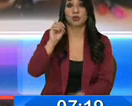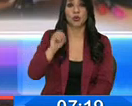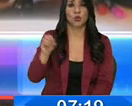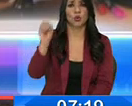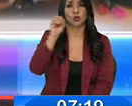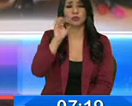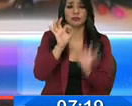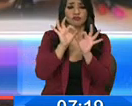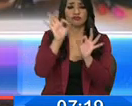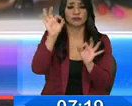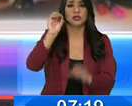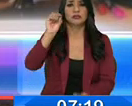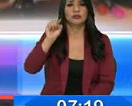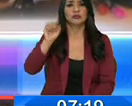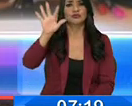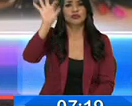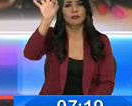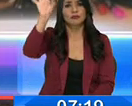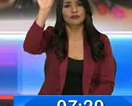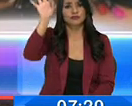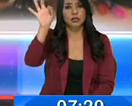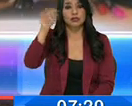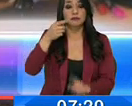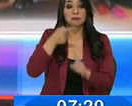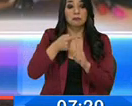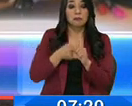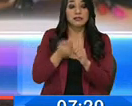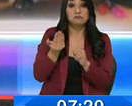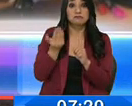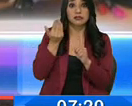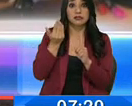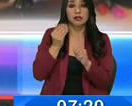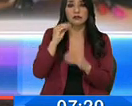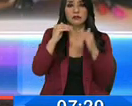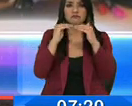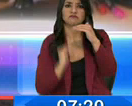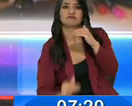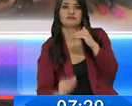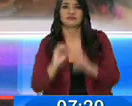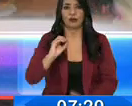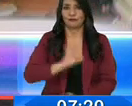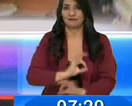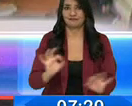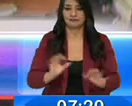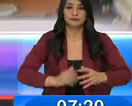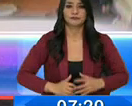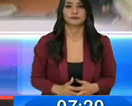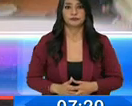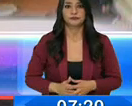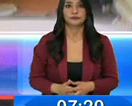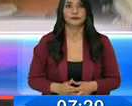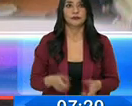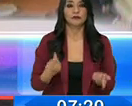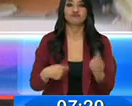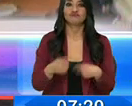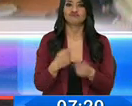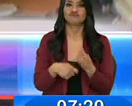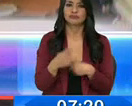alcanzó 0,5%. Cuando estábamos el mes anterior habíamos tenido una inflación negativa. Aunque además las ventas se